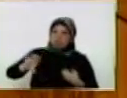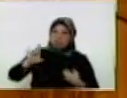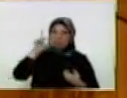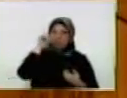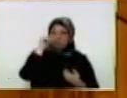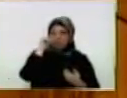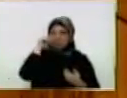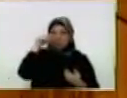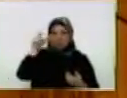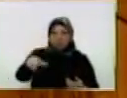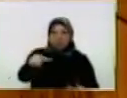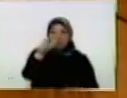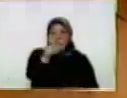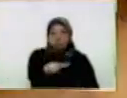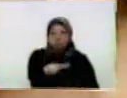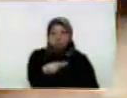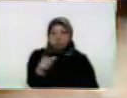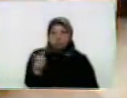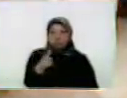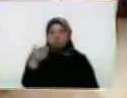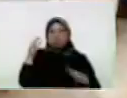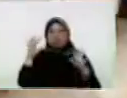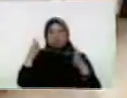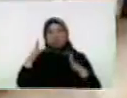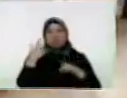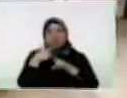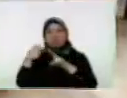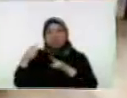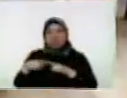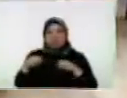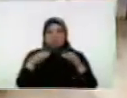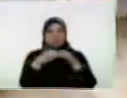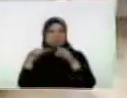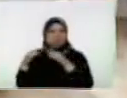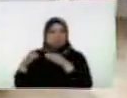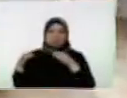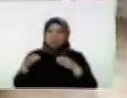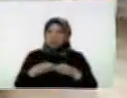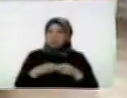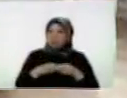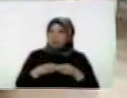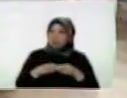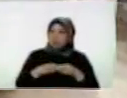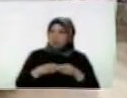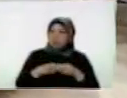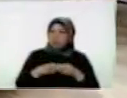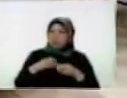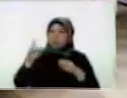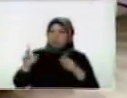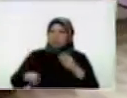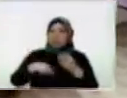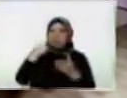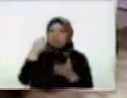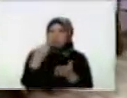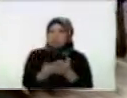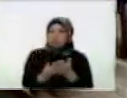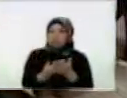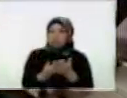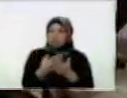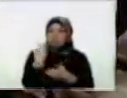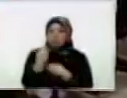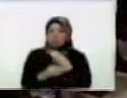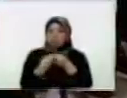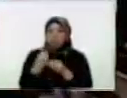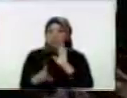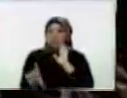este pueblo, discutida en cada rincón. Y eso conllevó a crear